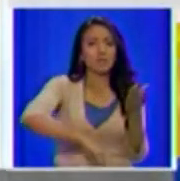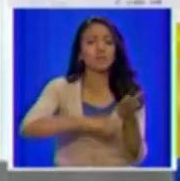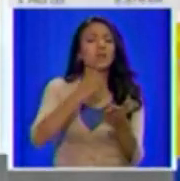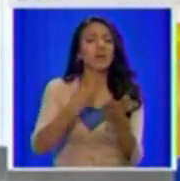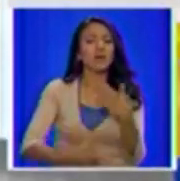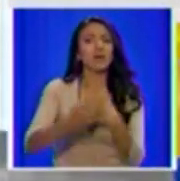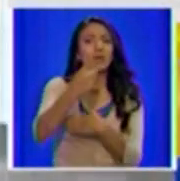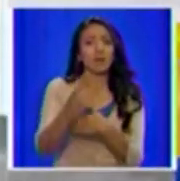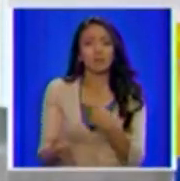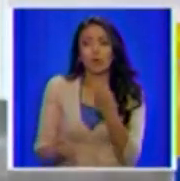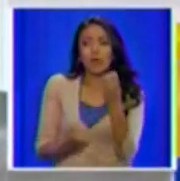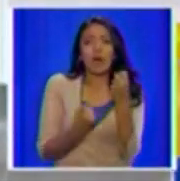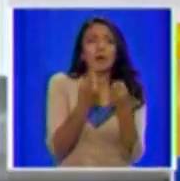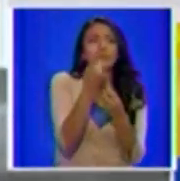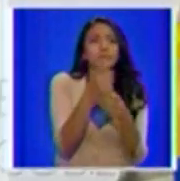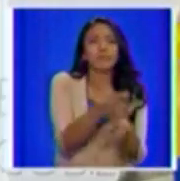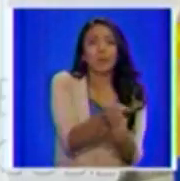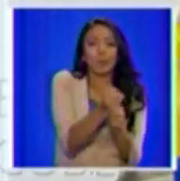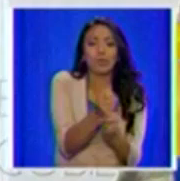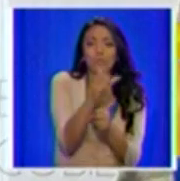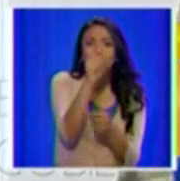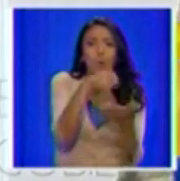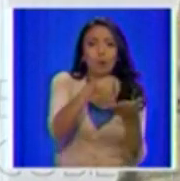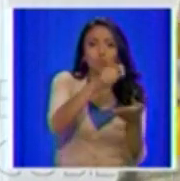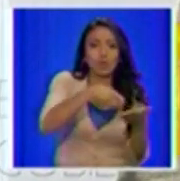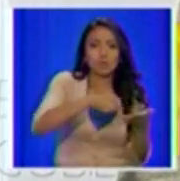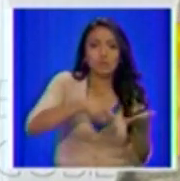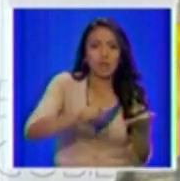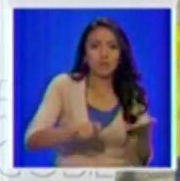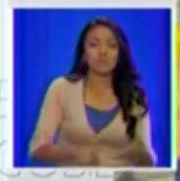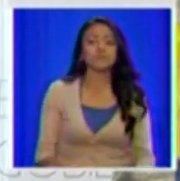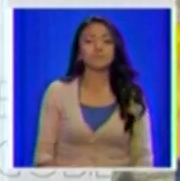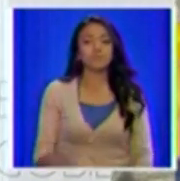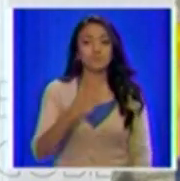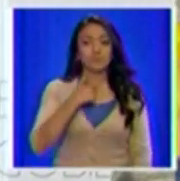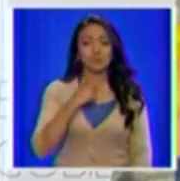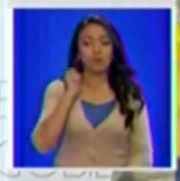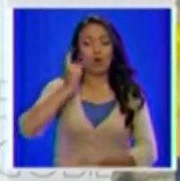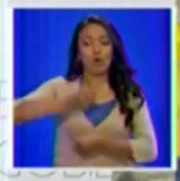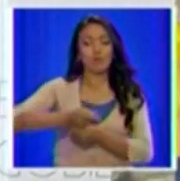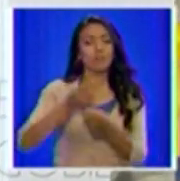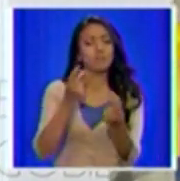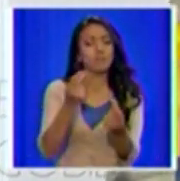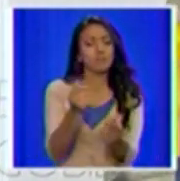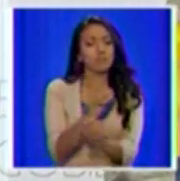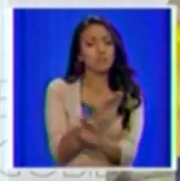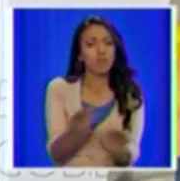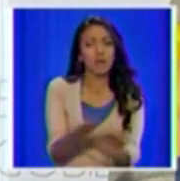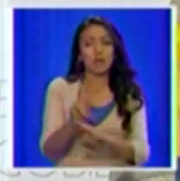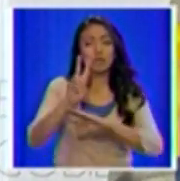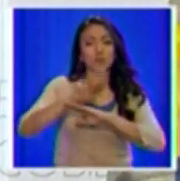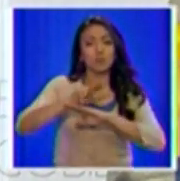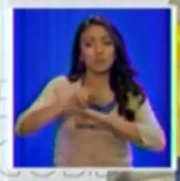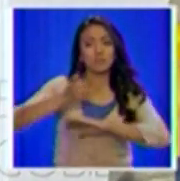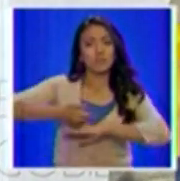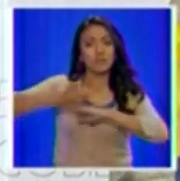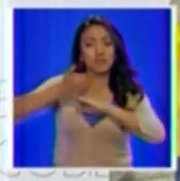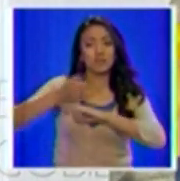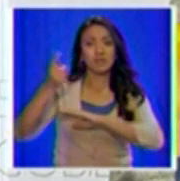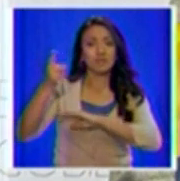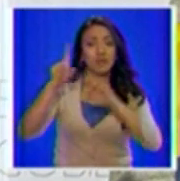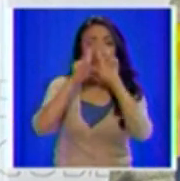y seguros que no han autorizado. He exhortado a que de forma inmediata las superintendencias de